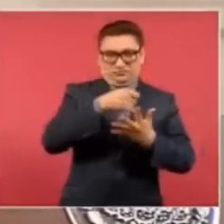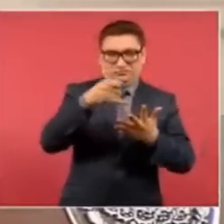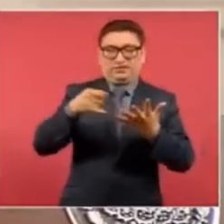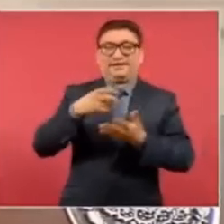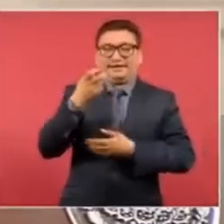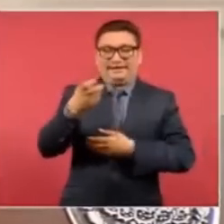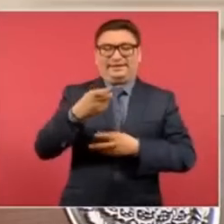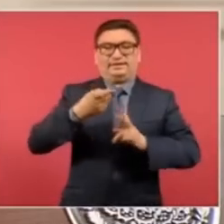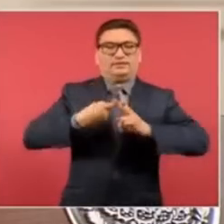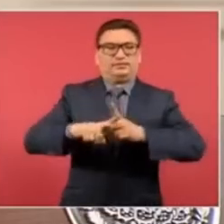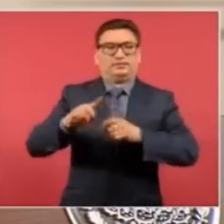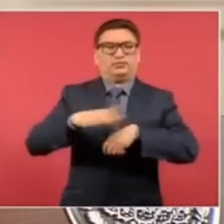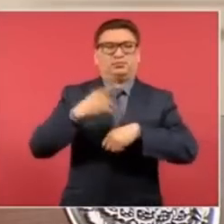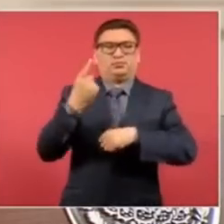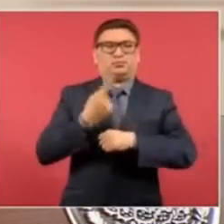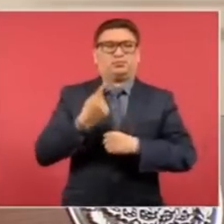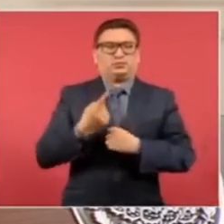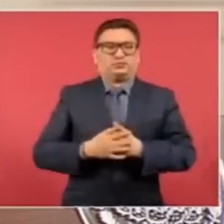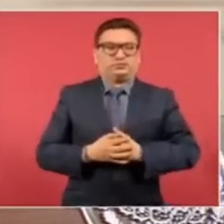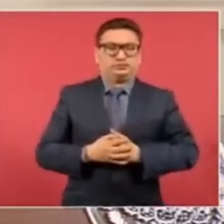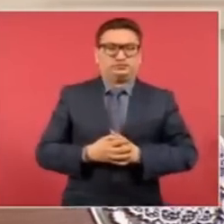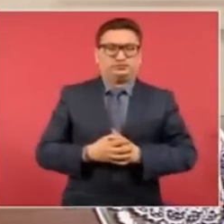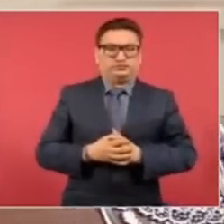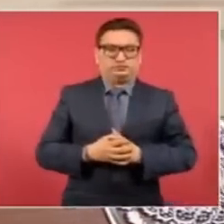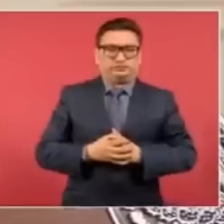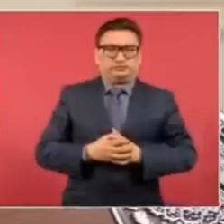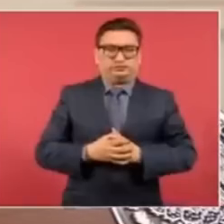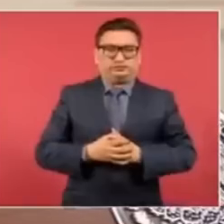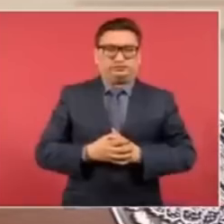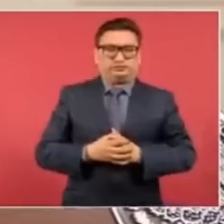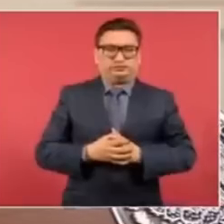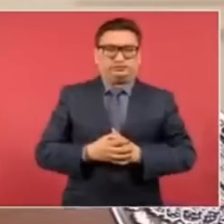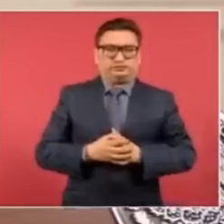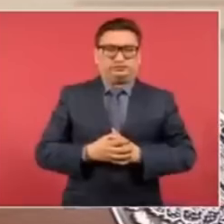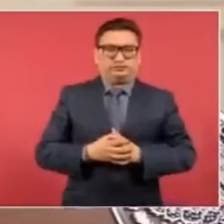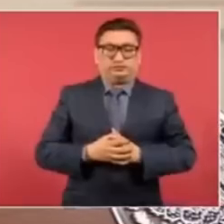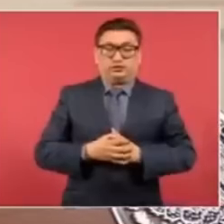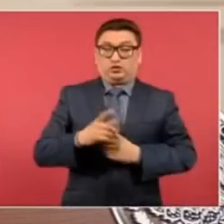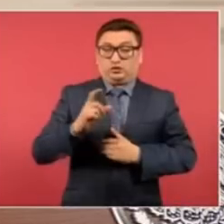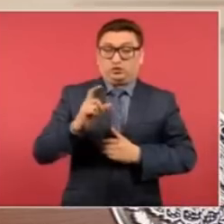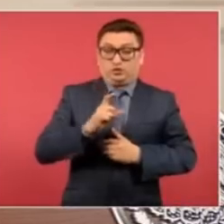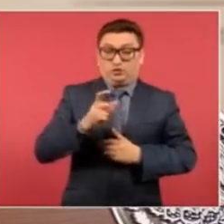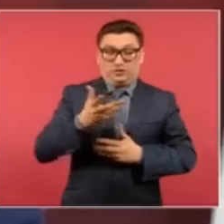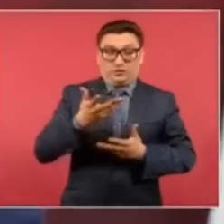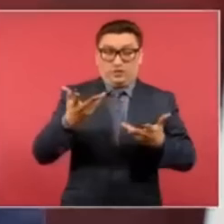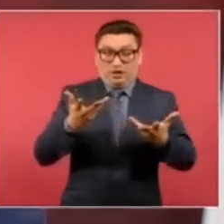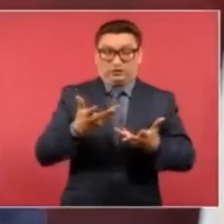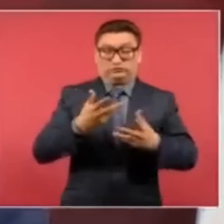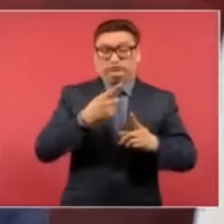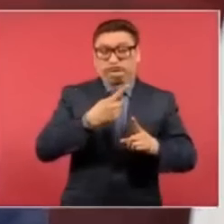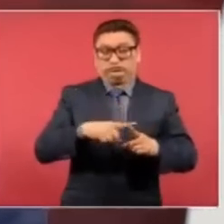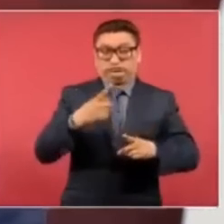inicia porque había un auge en la producción